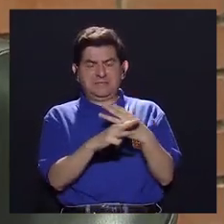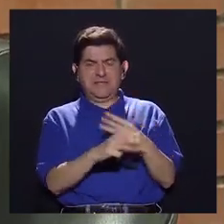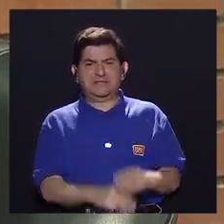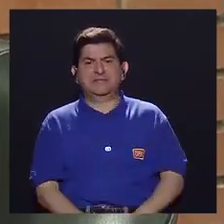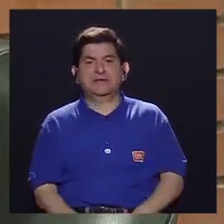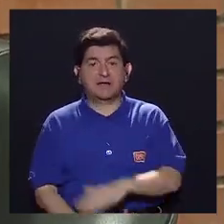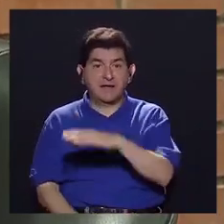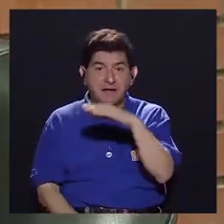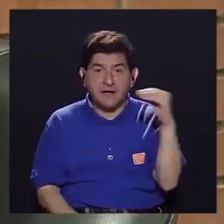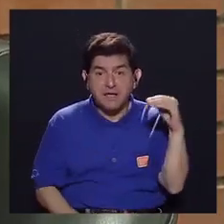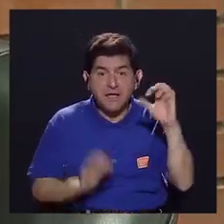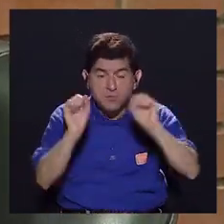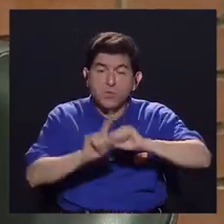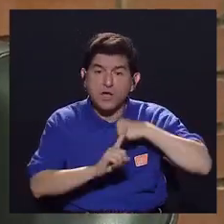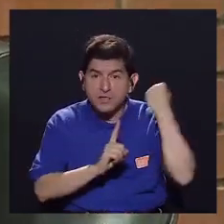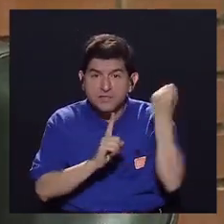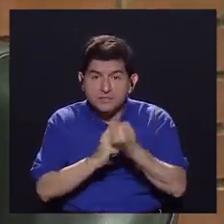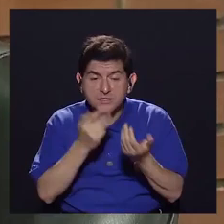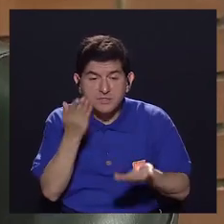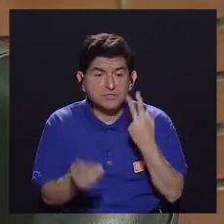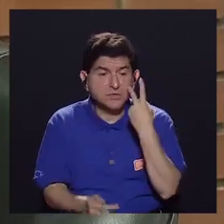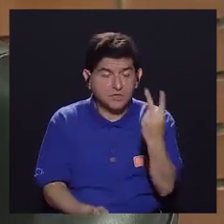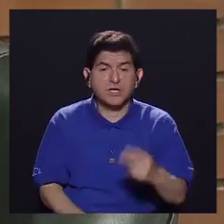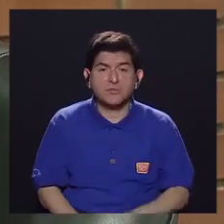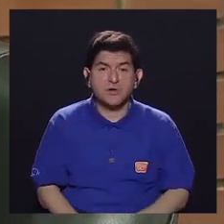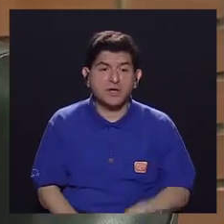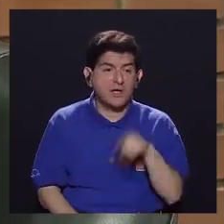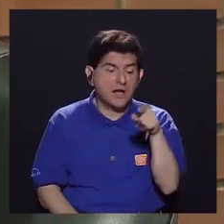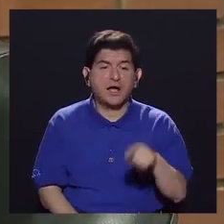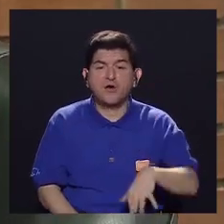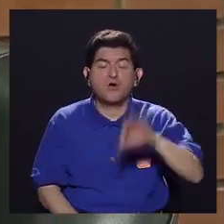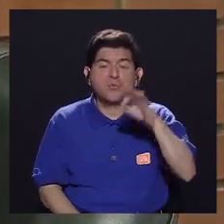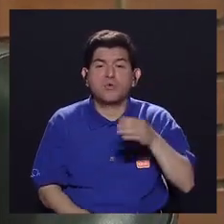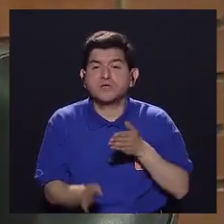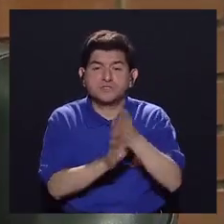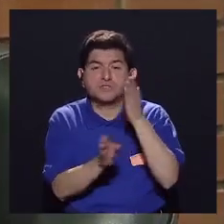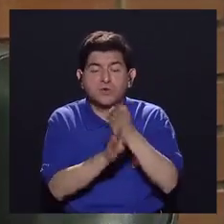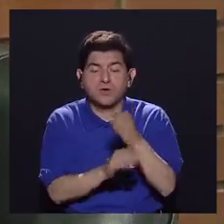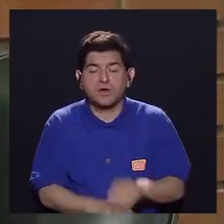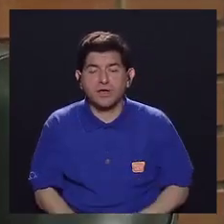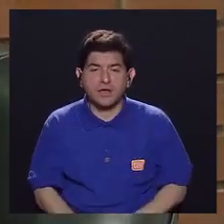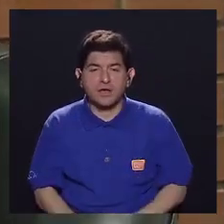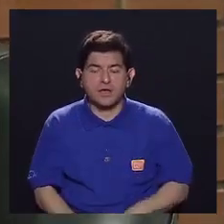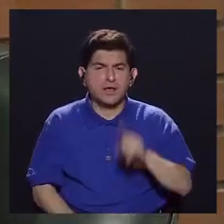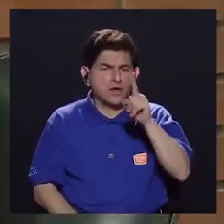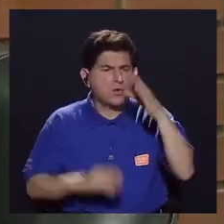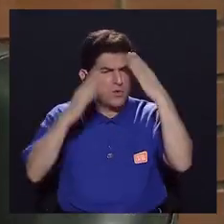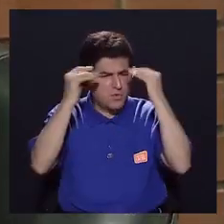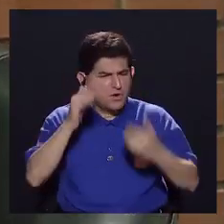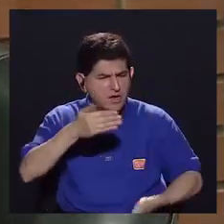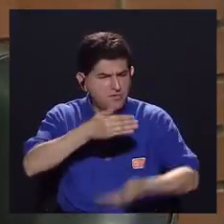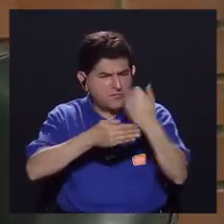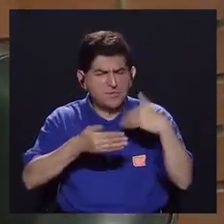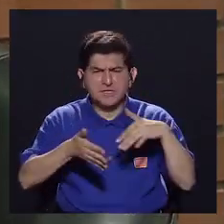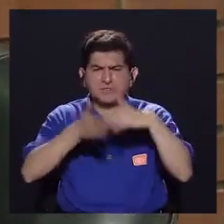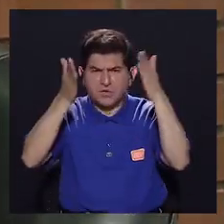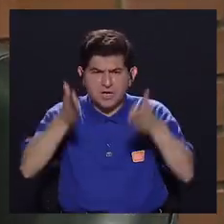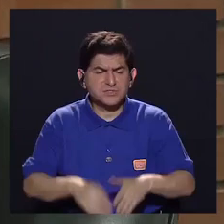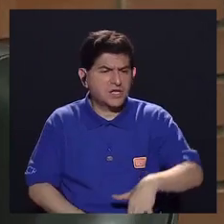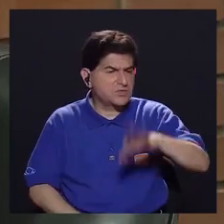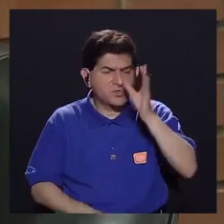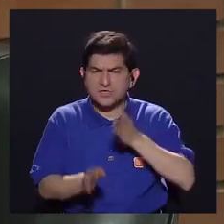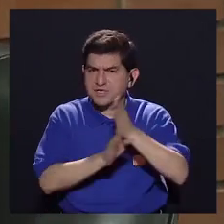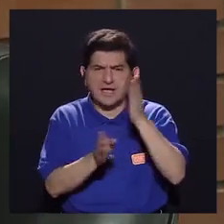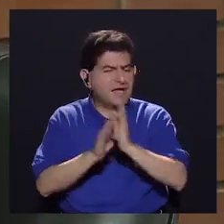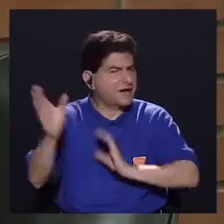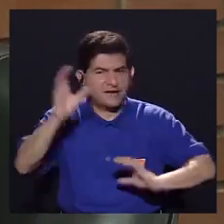las matemáticas e incluso derivar en situaciones que vemos como la elección de la carrera. Hace poco salió pues una información